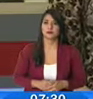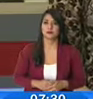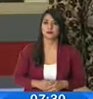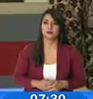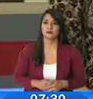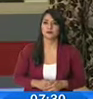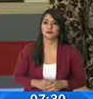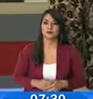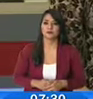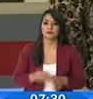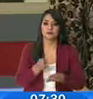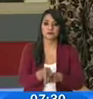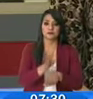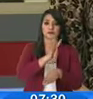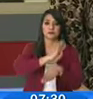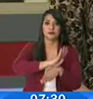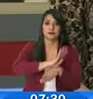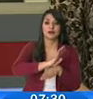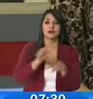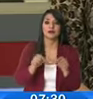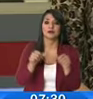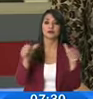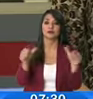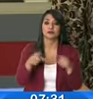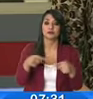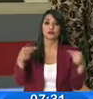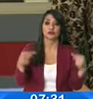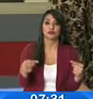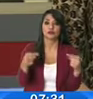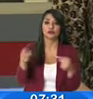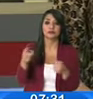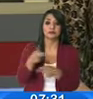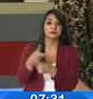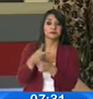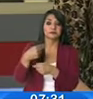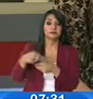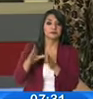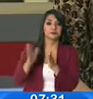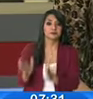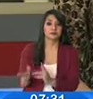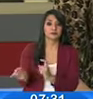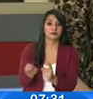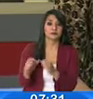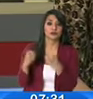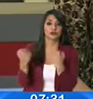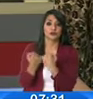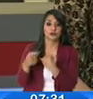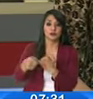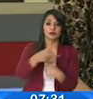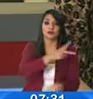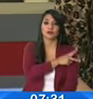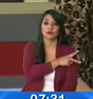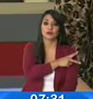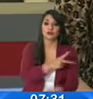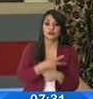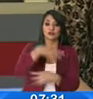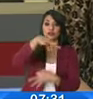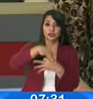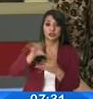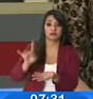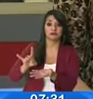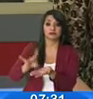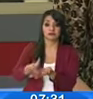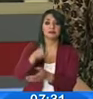Y en la Asamblea, legisladores de oposición apoyan la decisión del Consejo de Participación Ciudadana de cesar a los vocales del Consejo Nacional